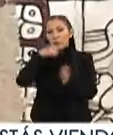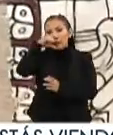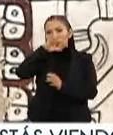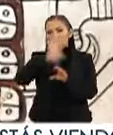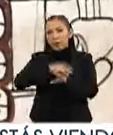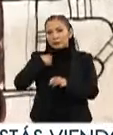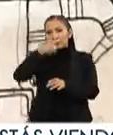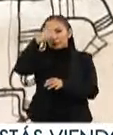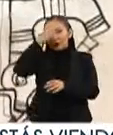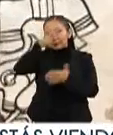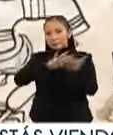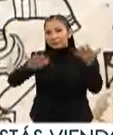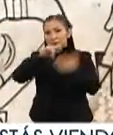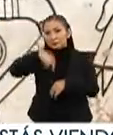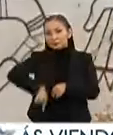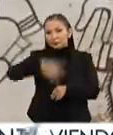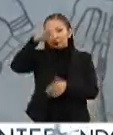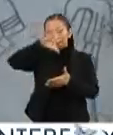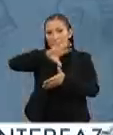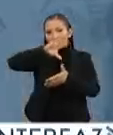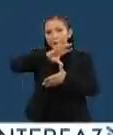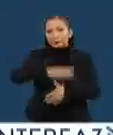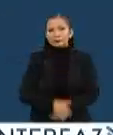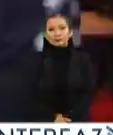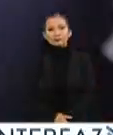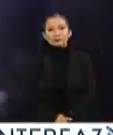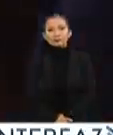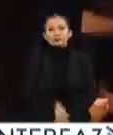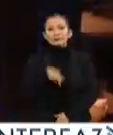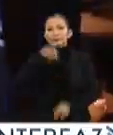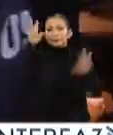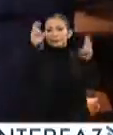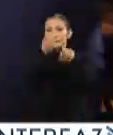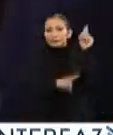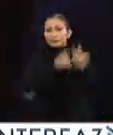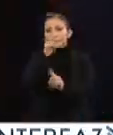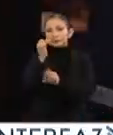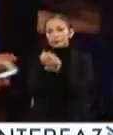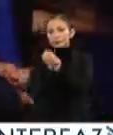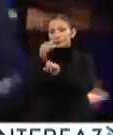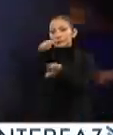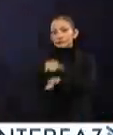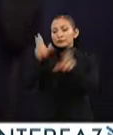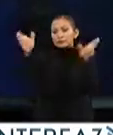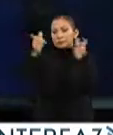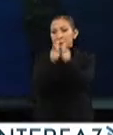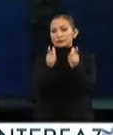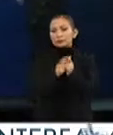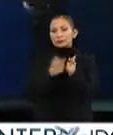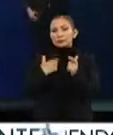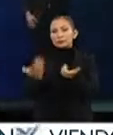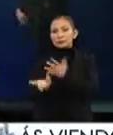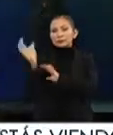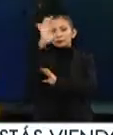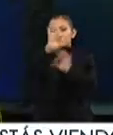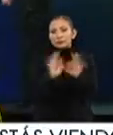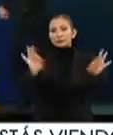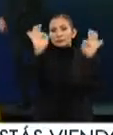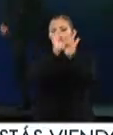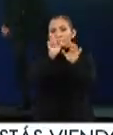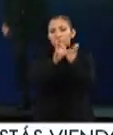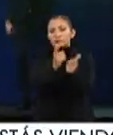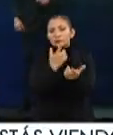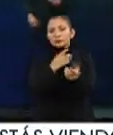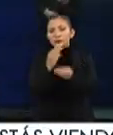más legible que existe en América. Y en los deportes, un reportaje sobre la liga de básquetbol más importante del